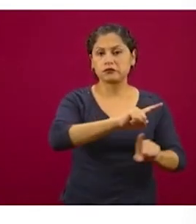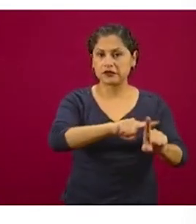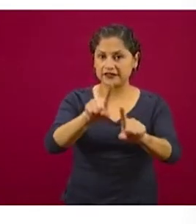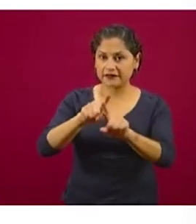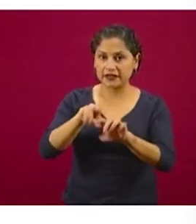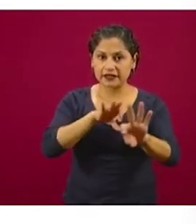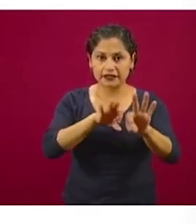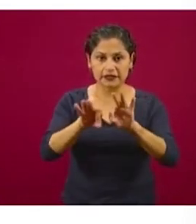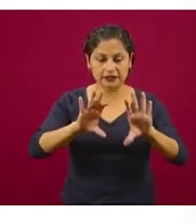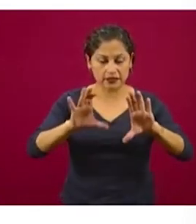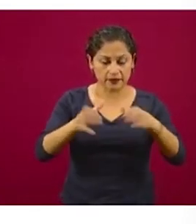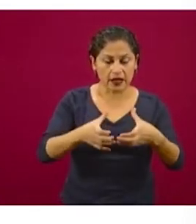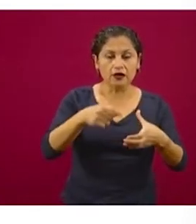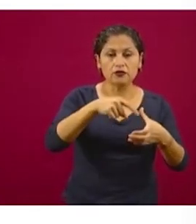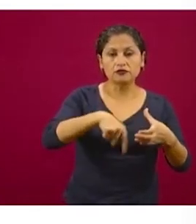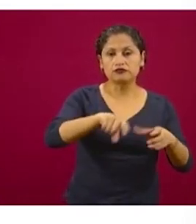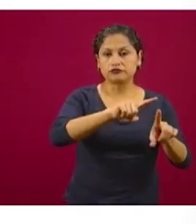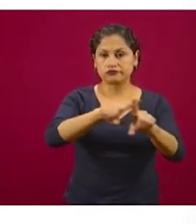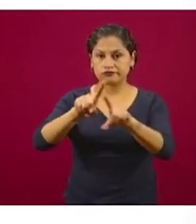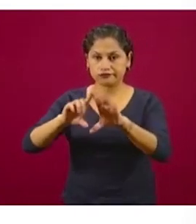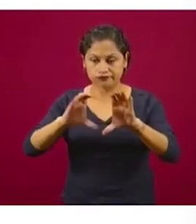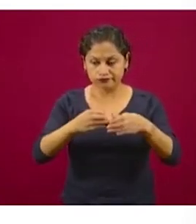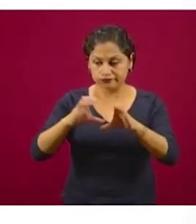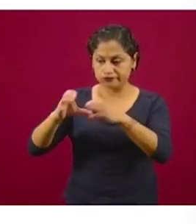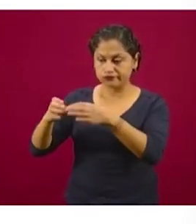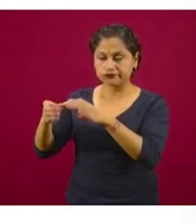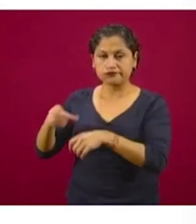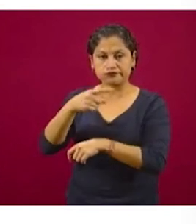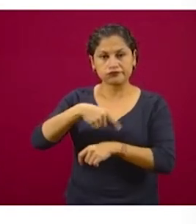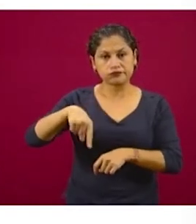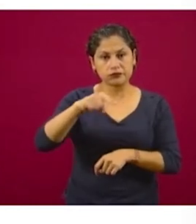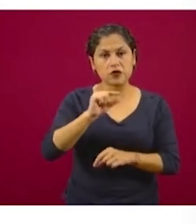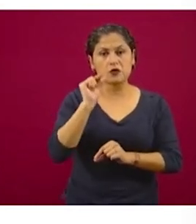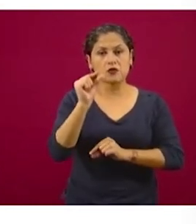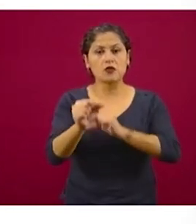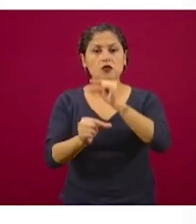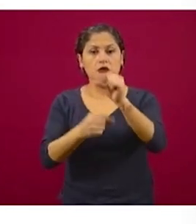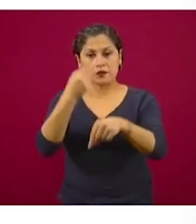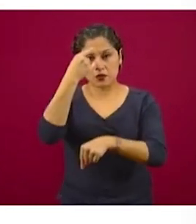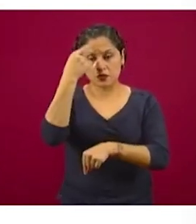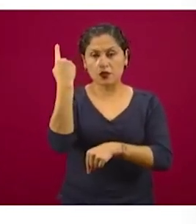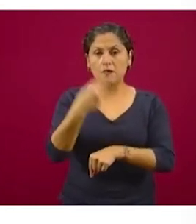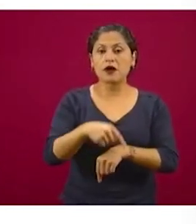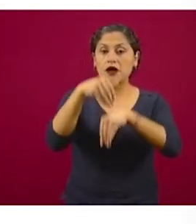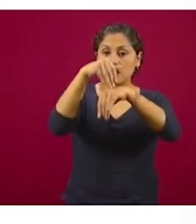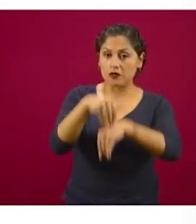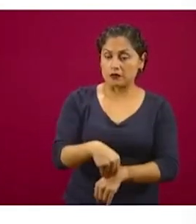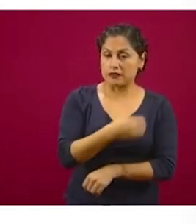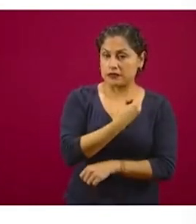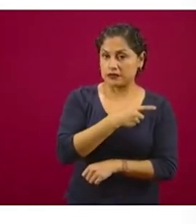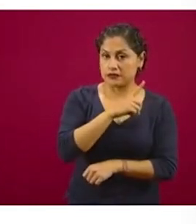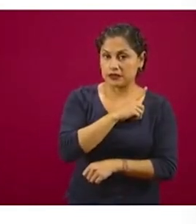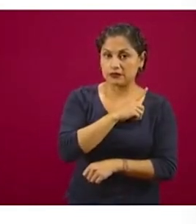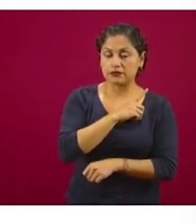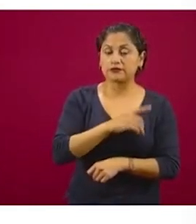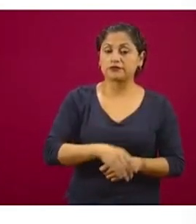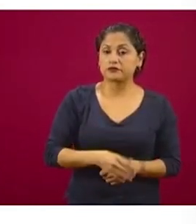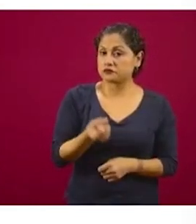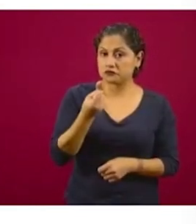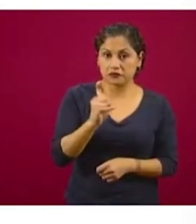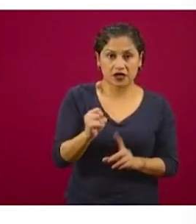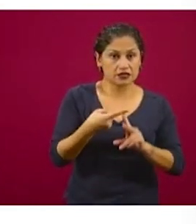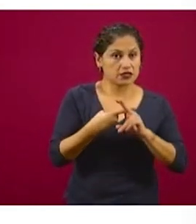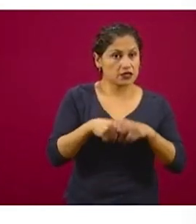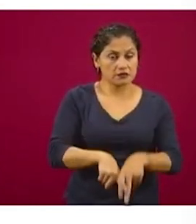las comunidades conforme se vaya levantando las medidas sanitarias así será por lo pronto empezar a trabajar